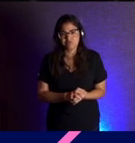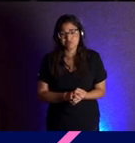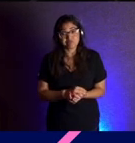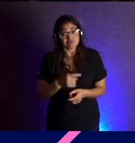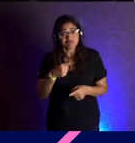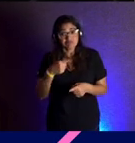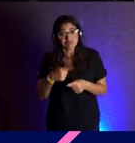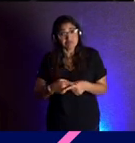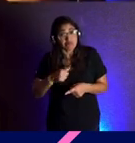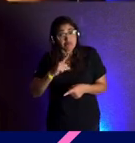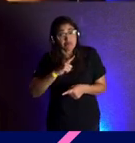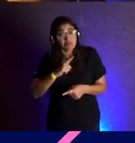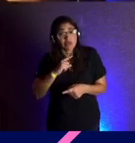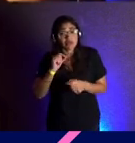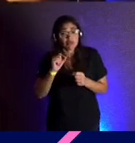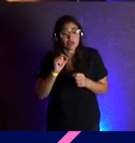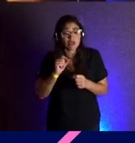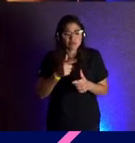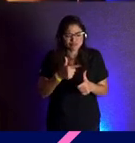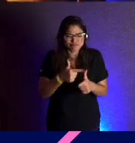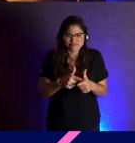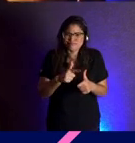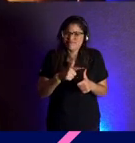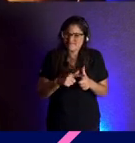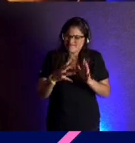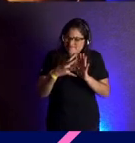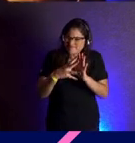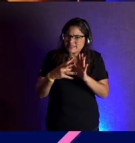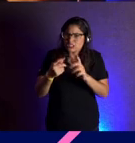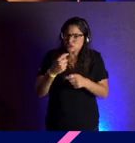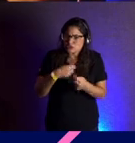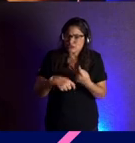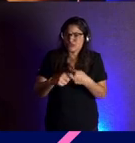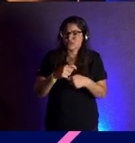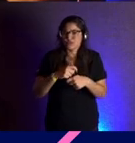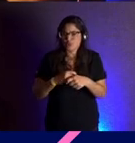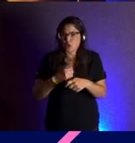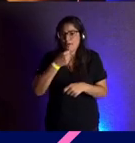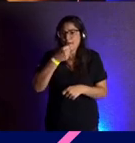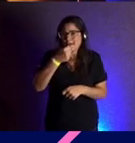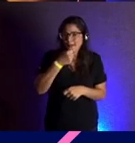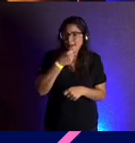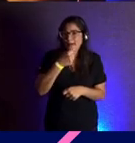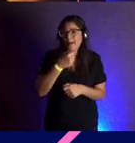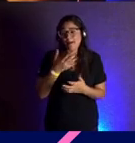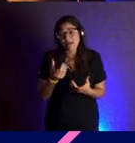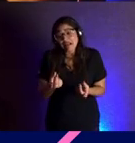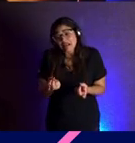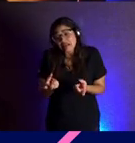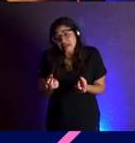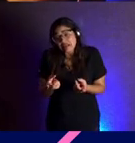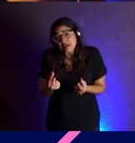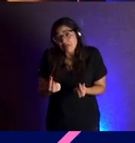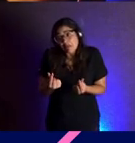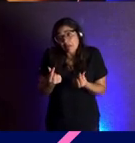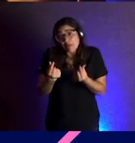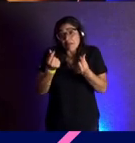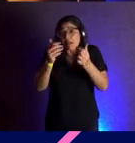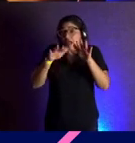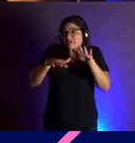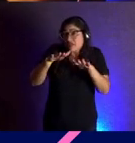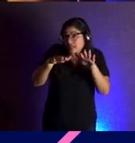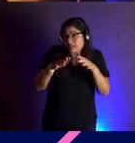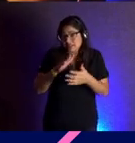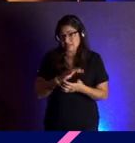del periodismo. Estamos en crisis. No es rentable muchas veces. Reunámonos con emprendedores para ver